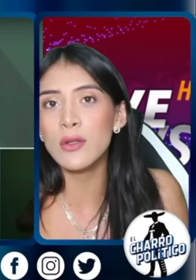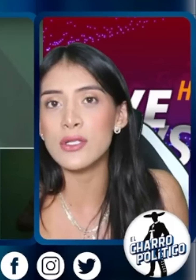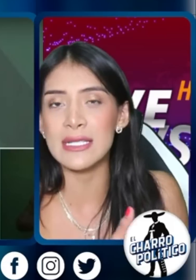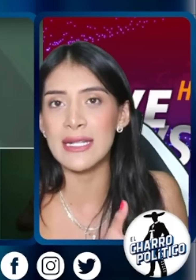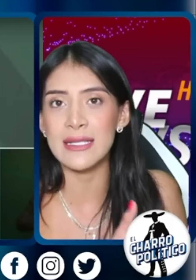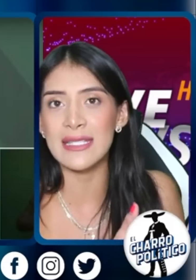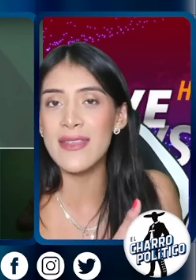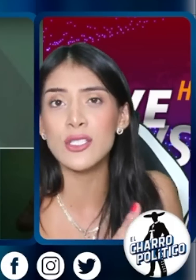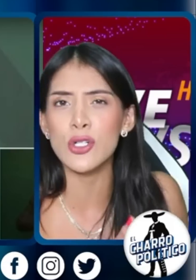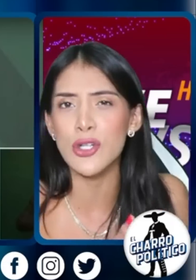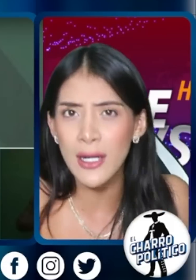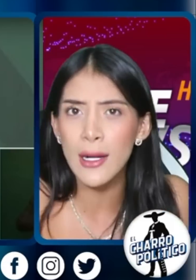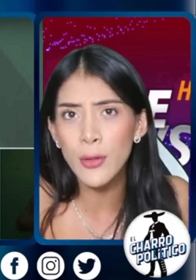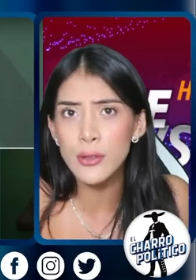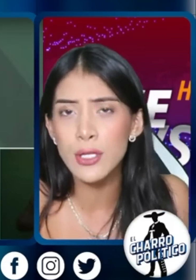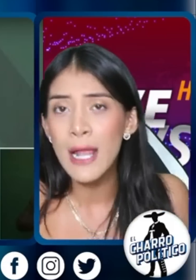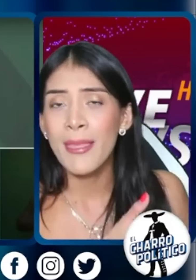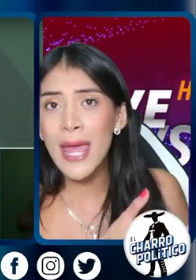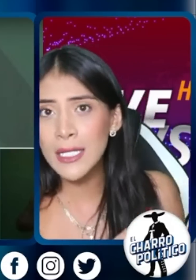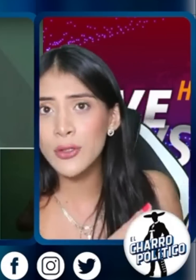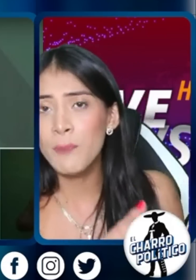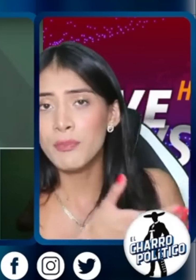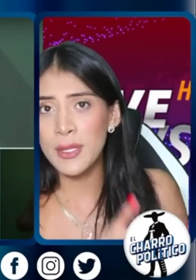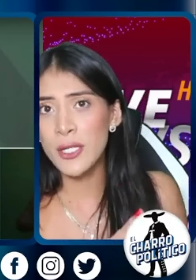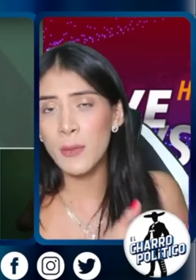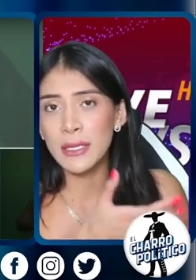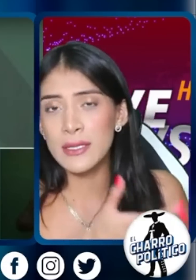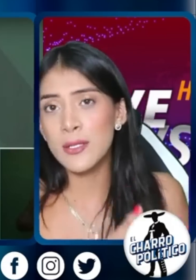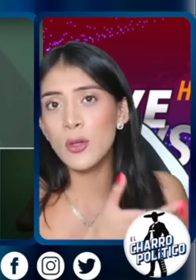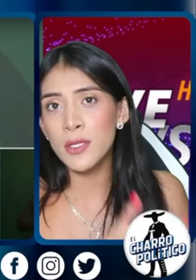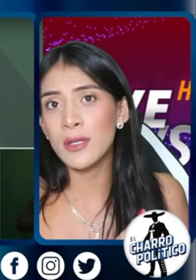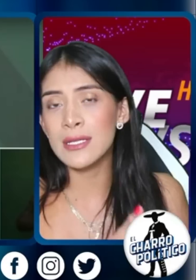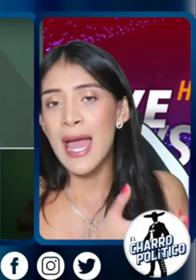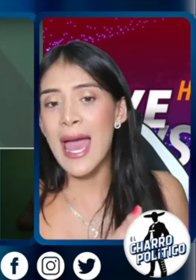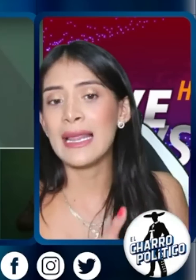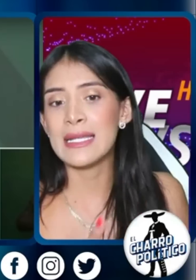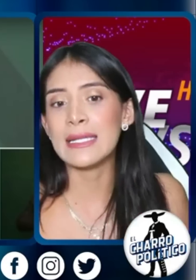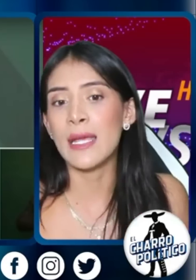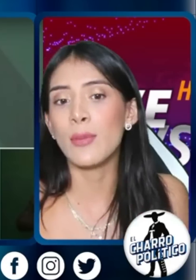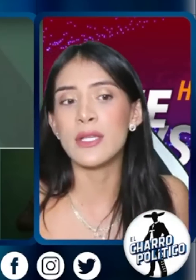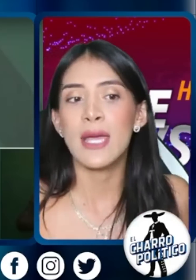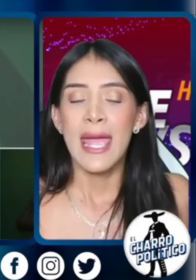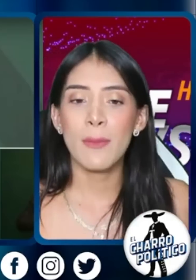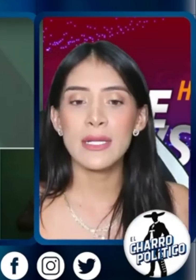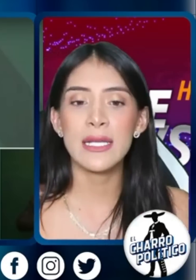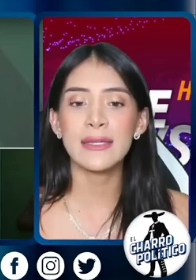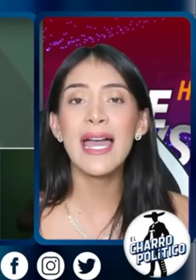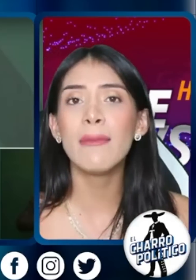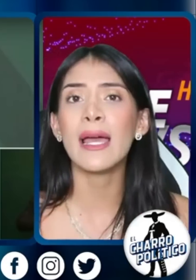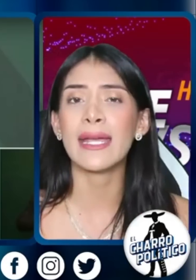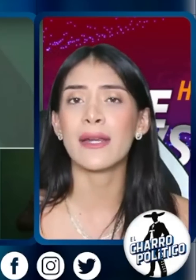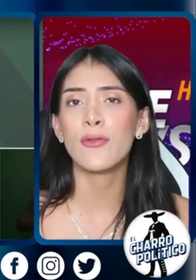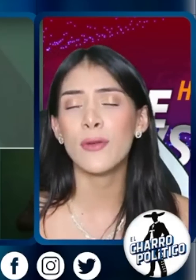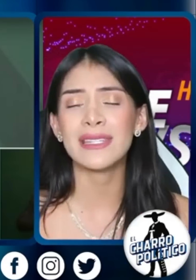audios y sin necesidad de extorsionar la voz delito pidiendo 25 millones al de cinépolis el presidente